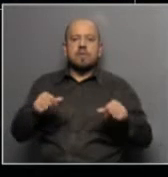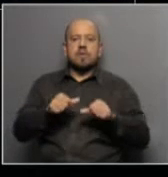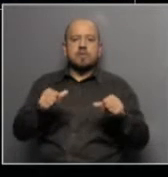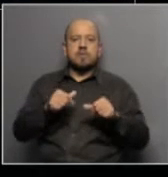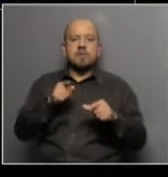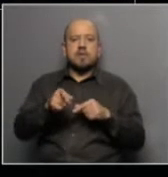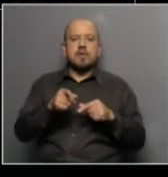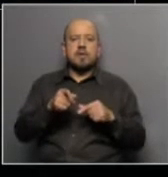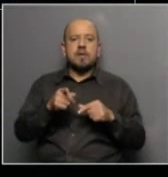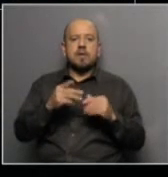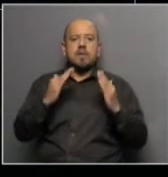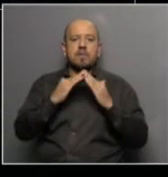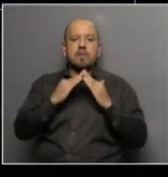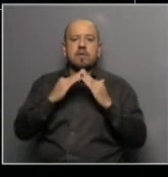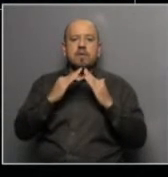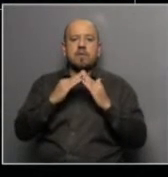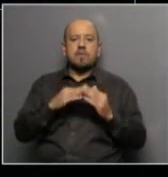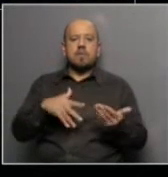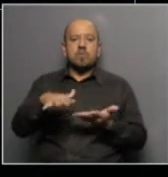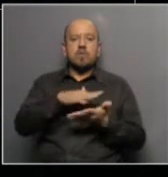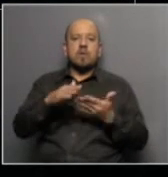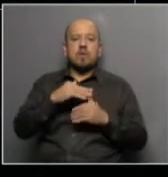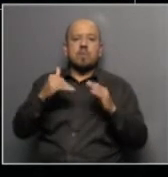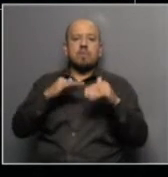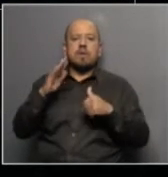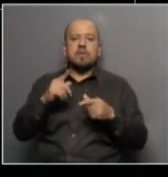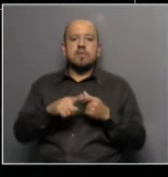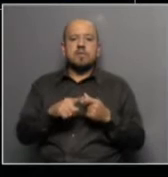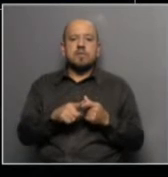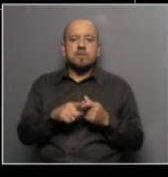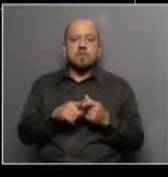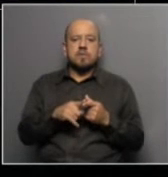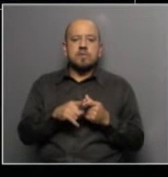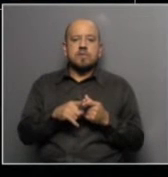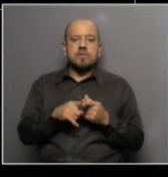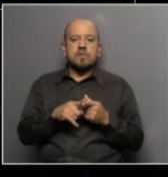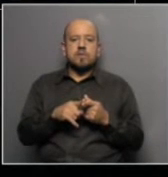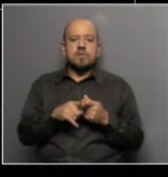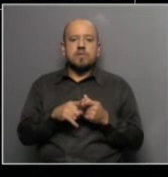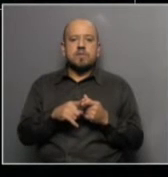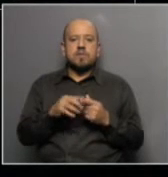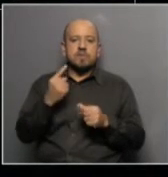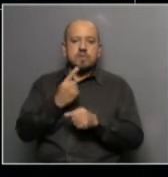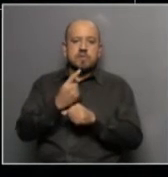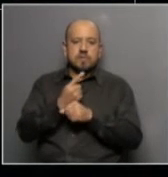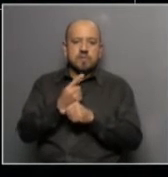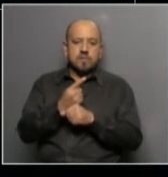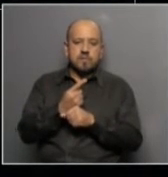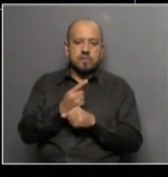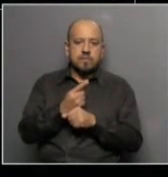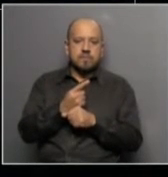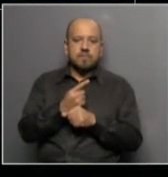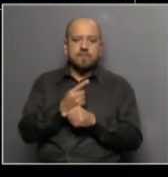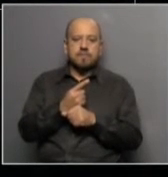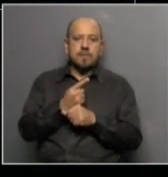garantizar el acceso a la vivienda y al suelo urbano a las poblaciones más vulnerables, por ejemplo? Bueno, digo, primero una